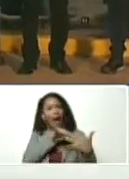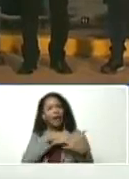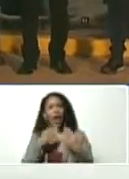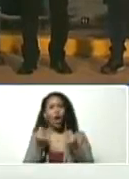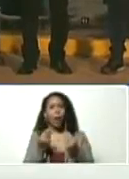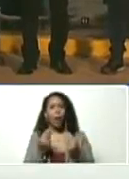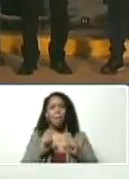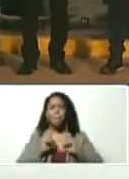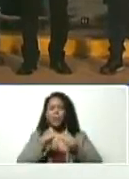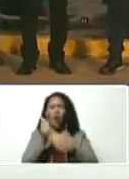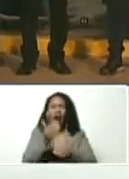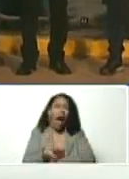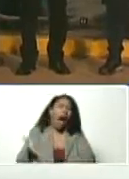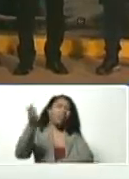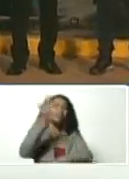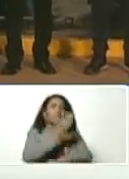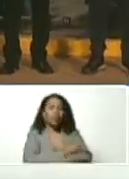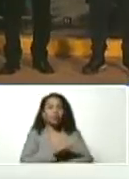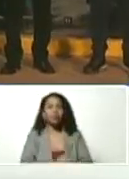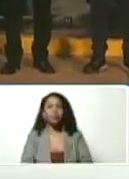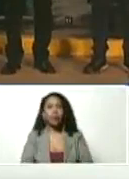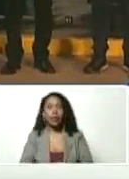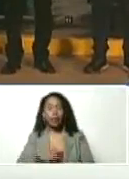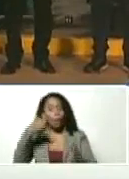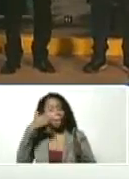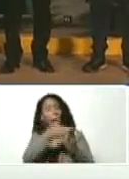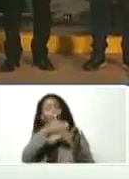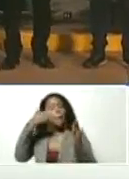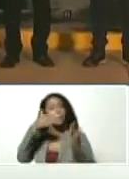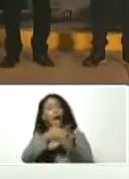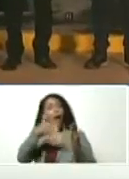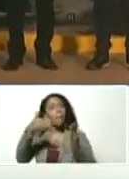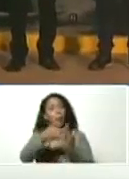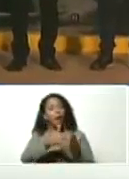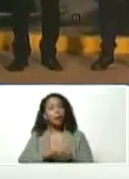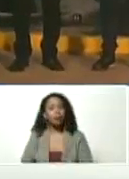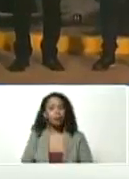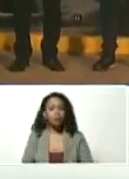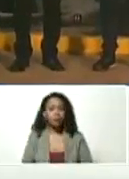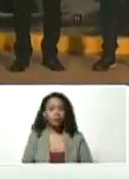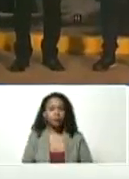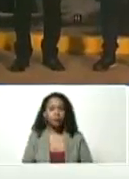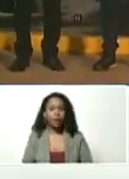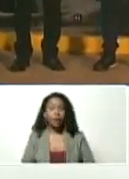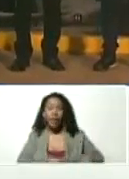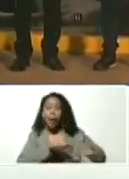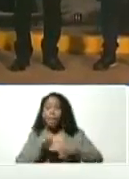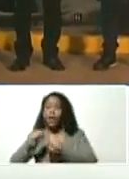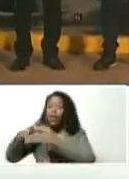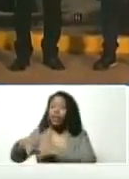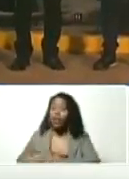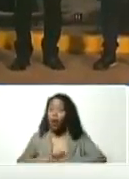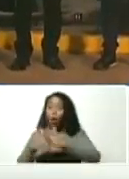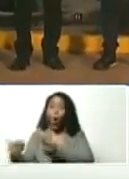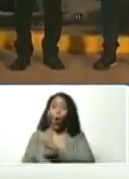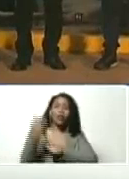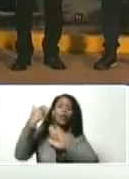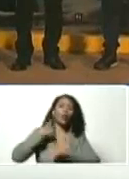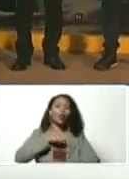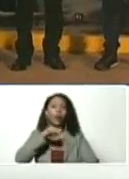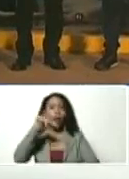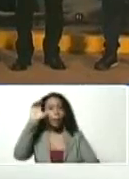empezó mucho antes de las sanciones criminales del imperio estadounidense contra nuestro